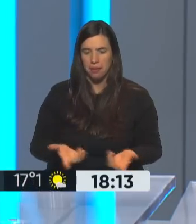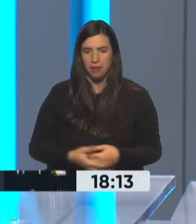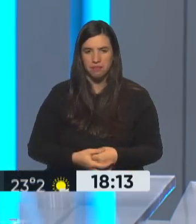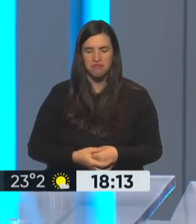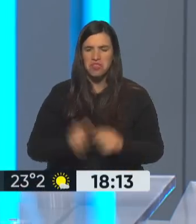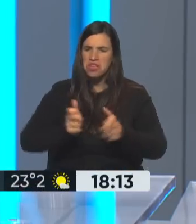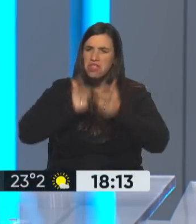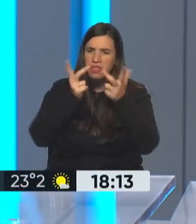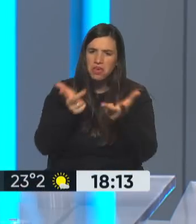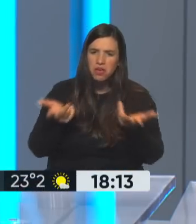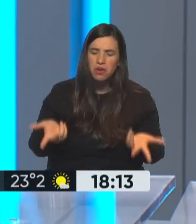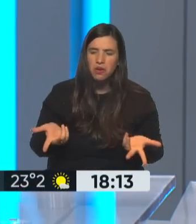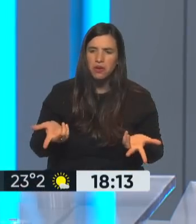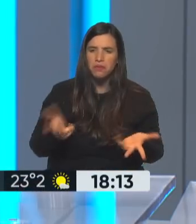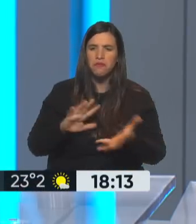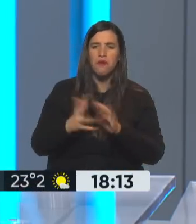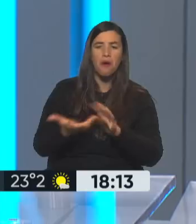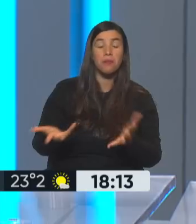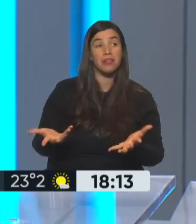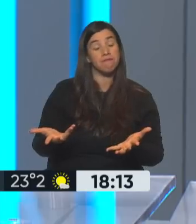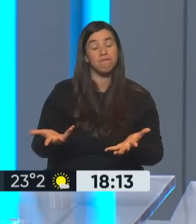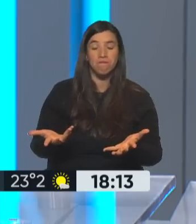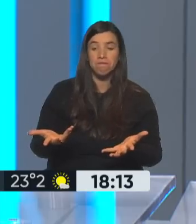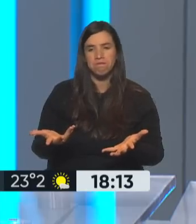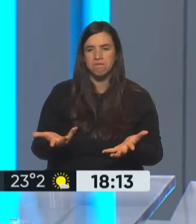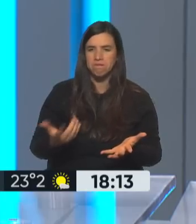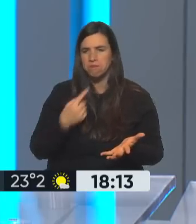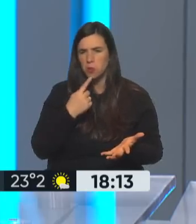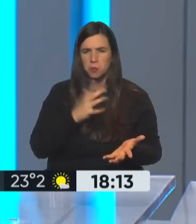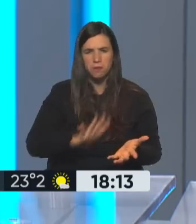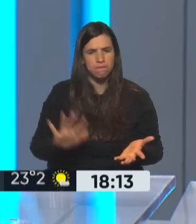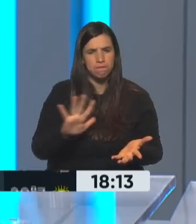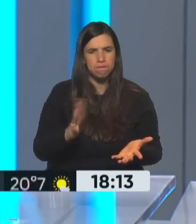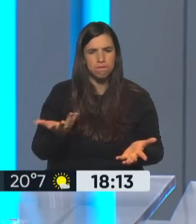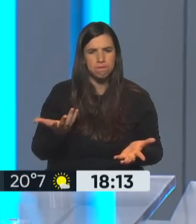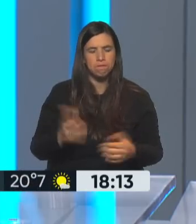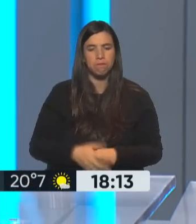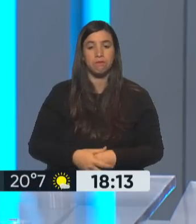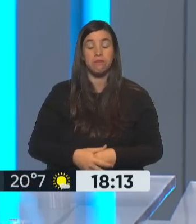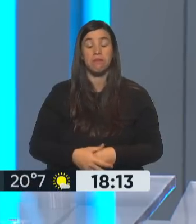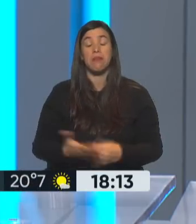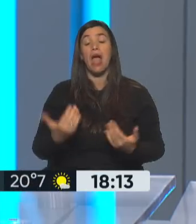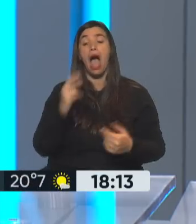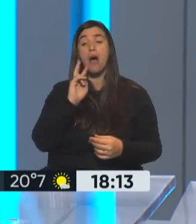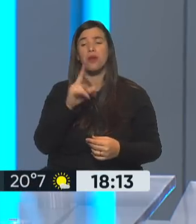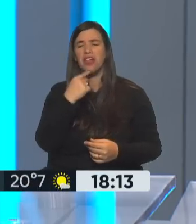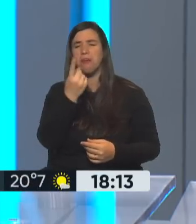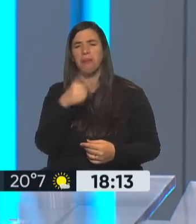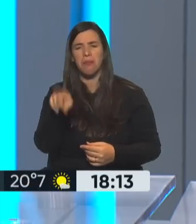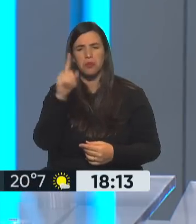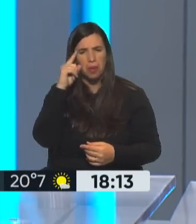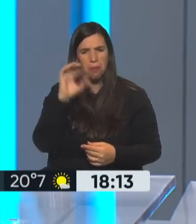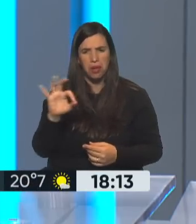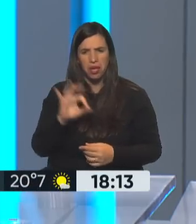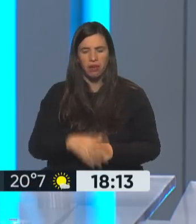en términos por lo menos cuestionables. Me fui un poco a ver qué dicen los juristas con respecto a esto. Dicen que la materia de política